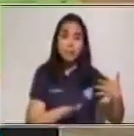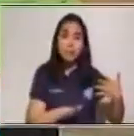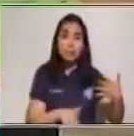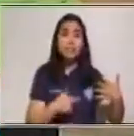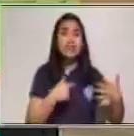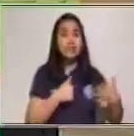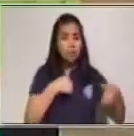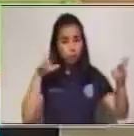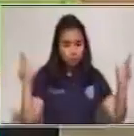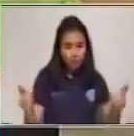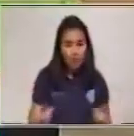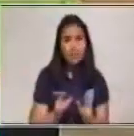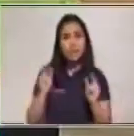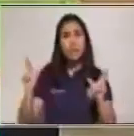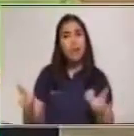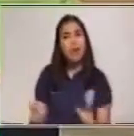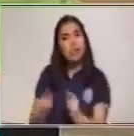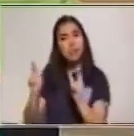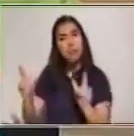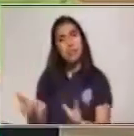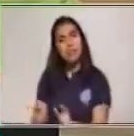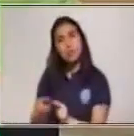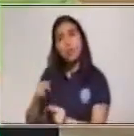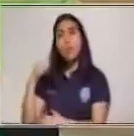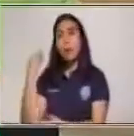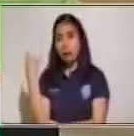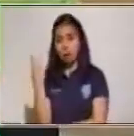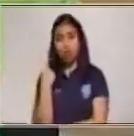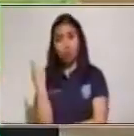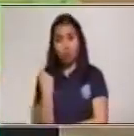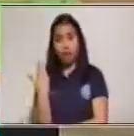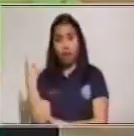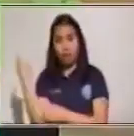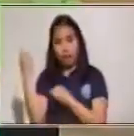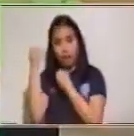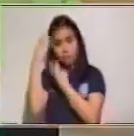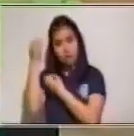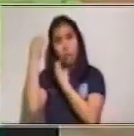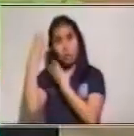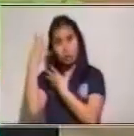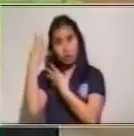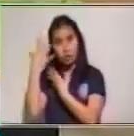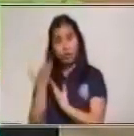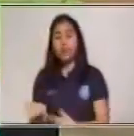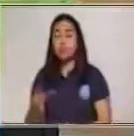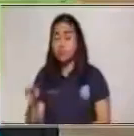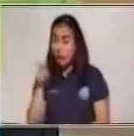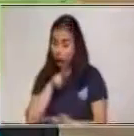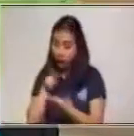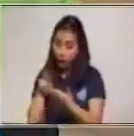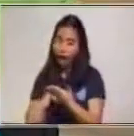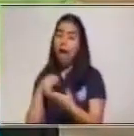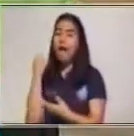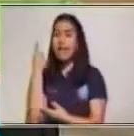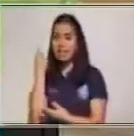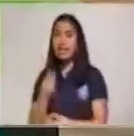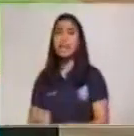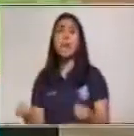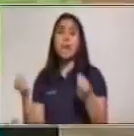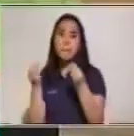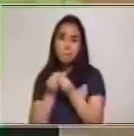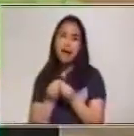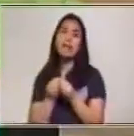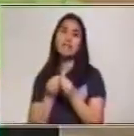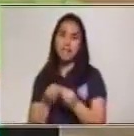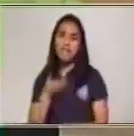organizador que te va a servir a ti para poder estudiar la información de manera más fácil. Entonces, en este caso, el